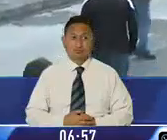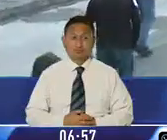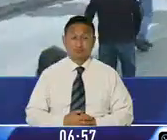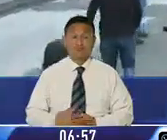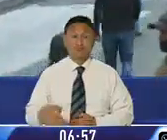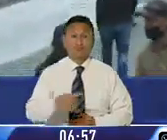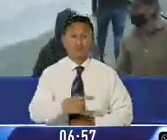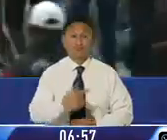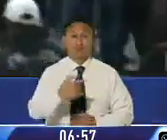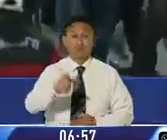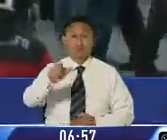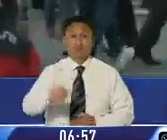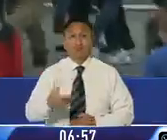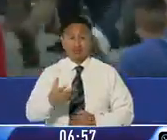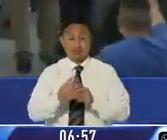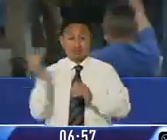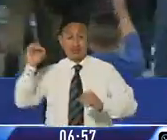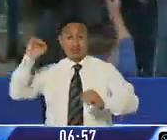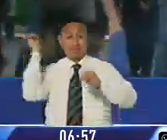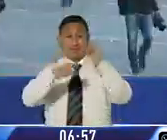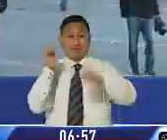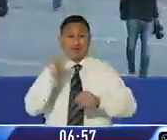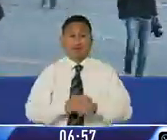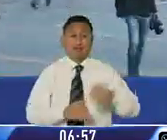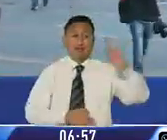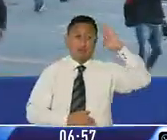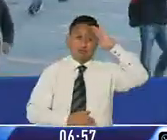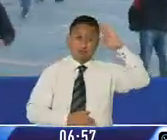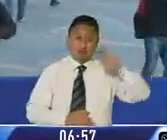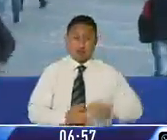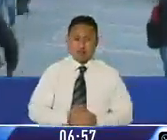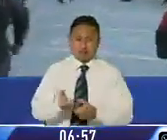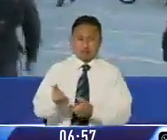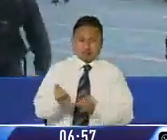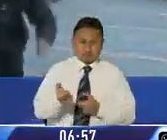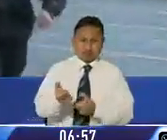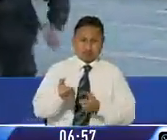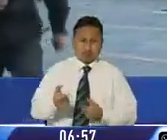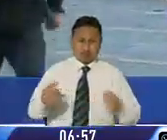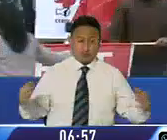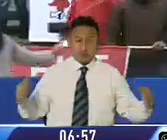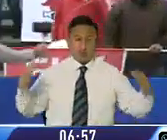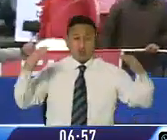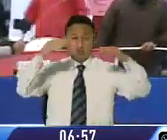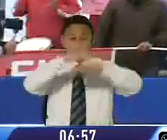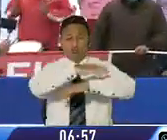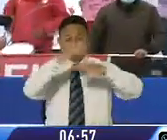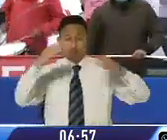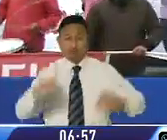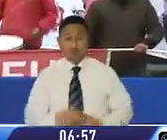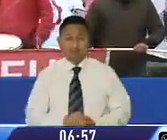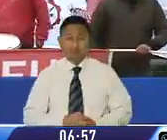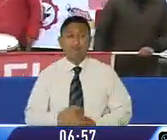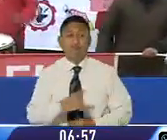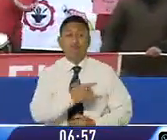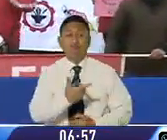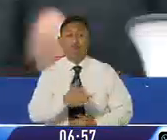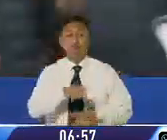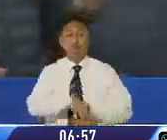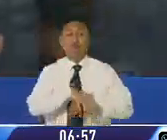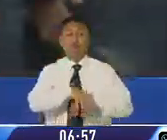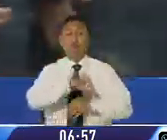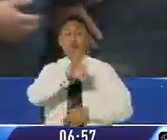Piedras por parte de los manifestantes y la reacción con bombas lacrimógenas de parte de la policía fue el desenlace de la marcha protagonizada por el FUT, la